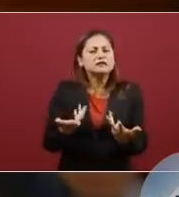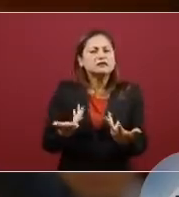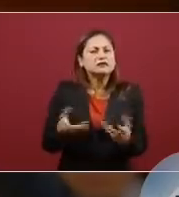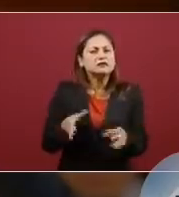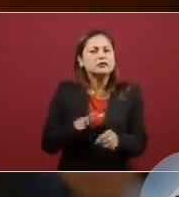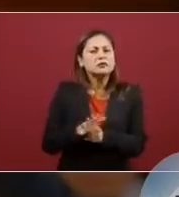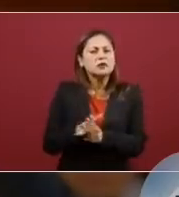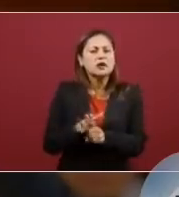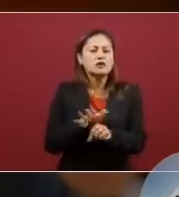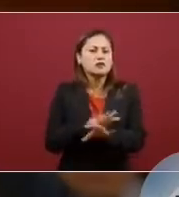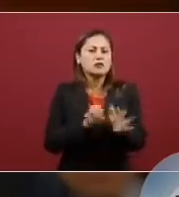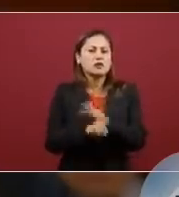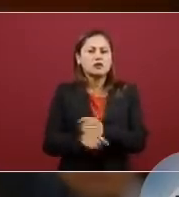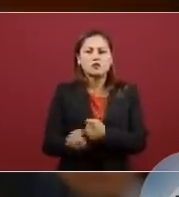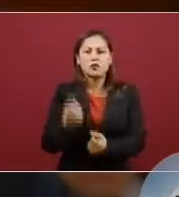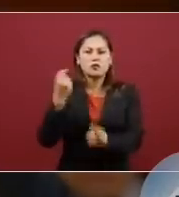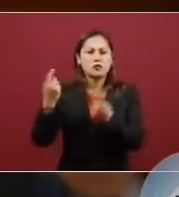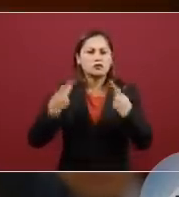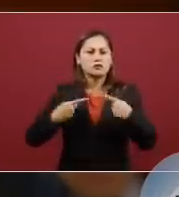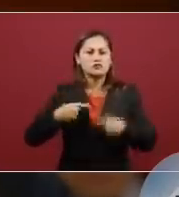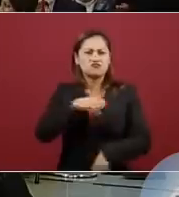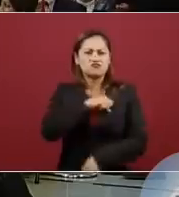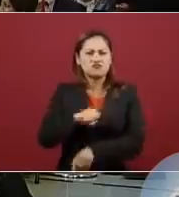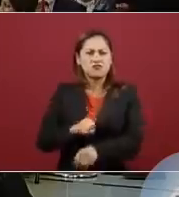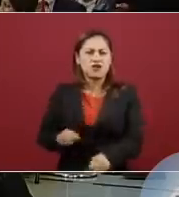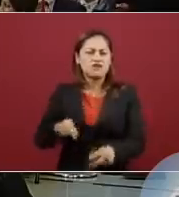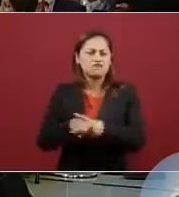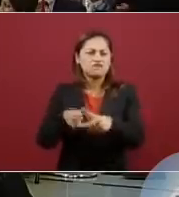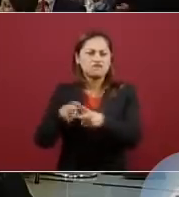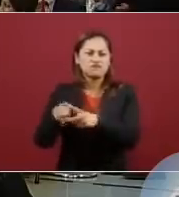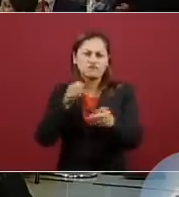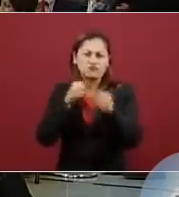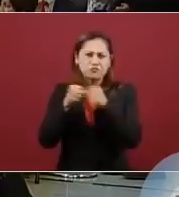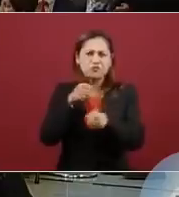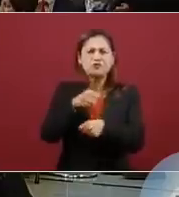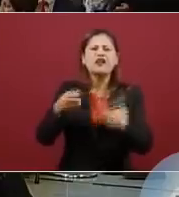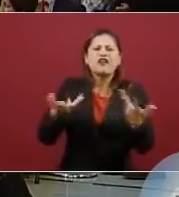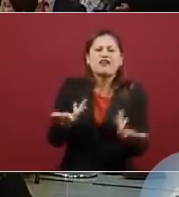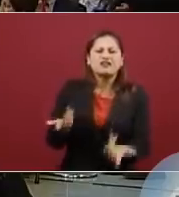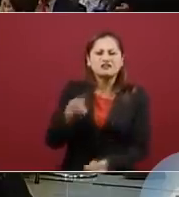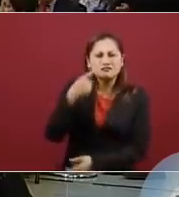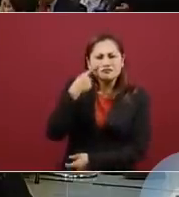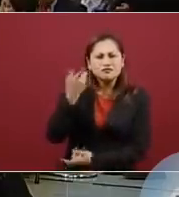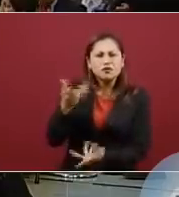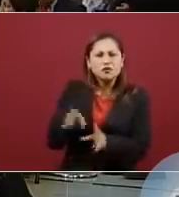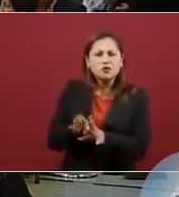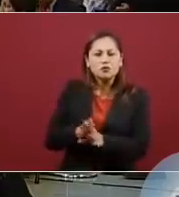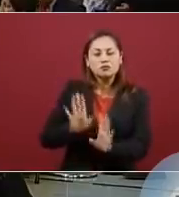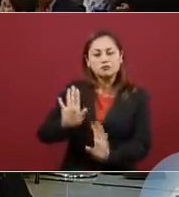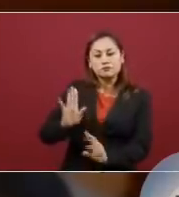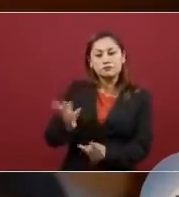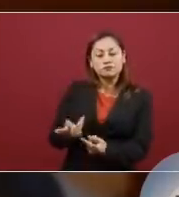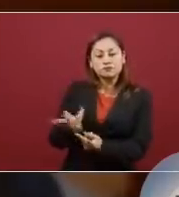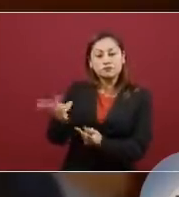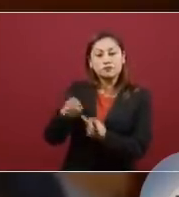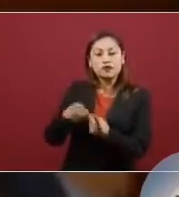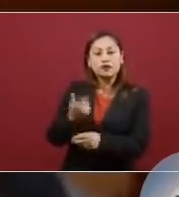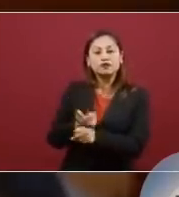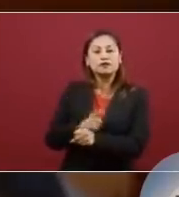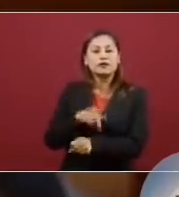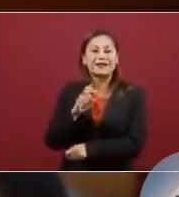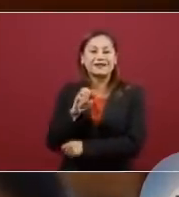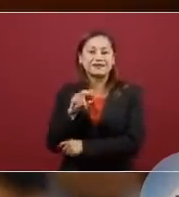matando periodistas en México. Y licenciado Encinas, yo quisiera saber si tienen ustedes ubicados quiénes son los que están matando